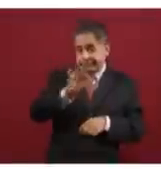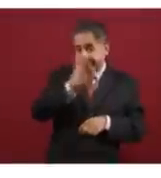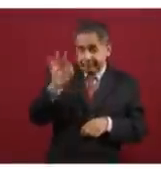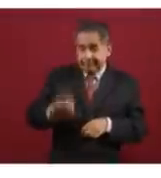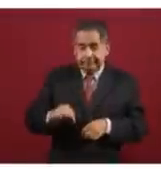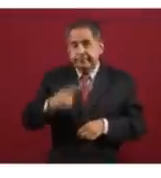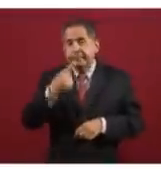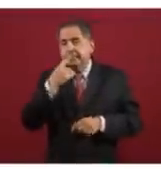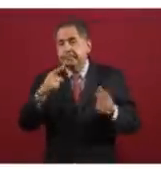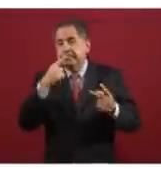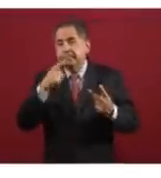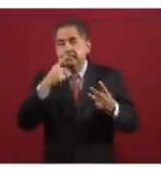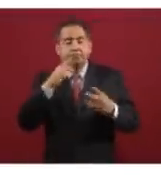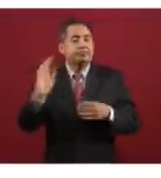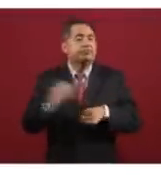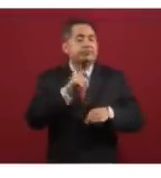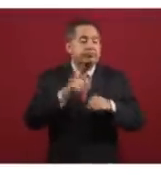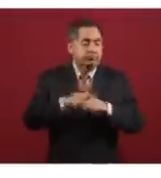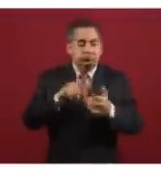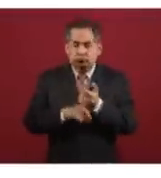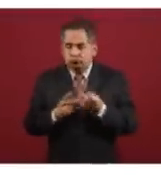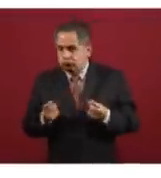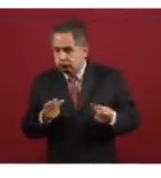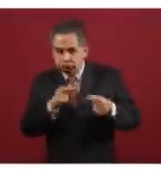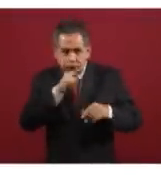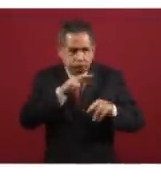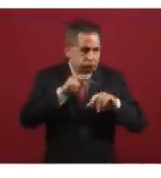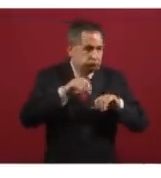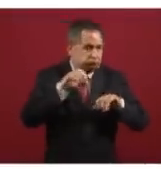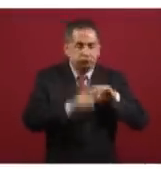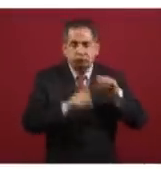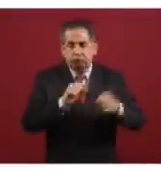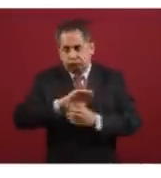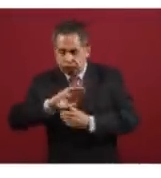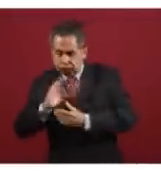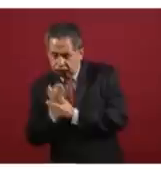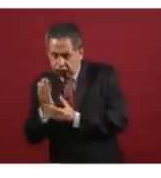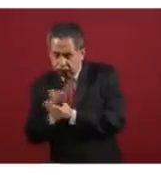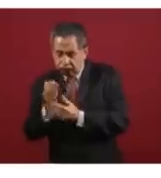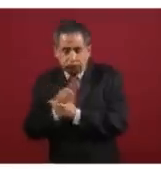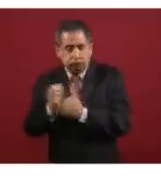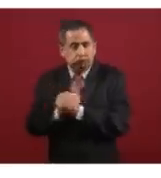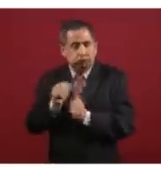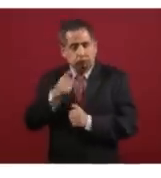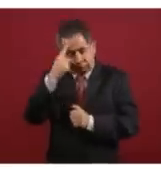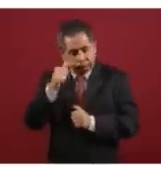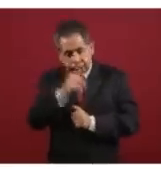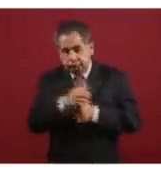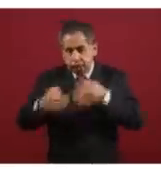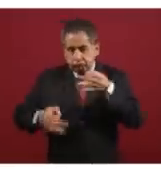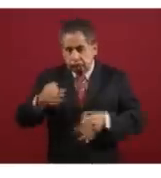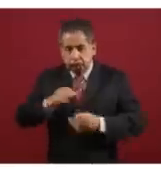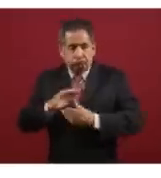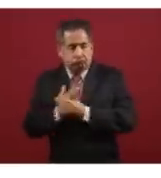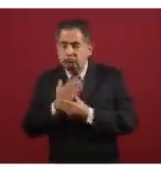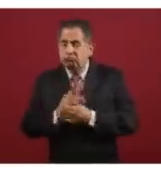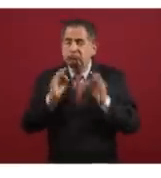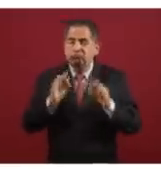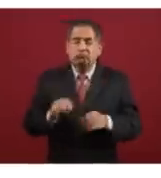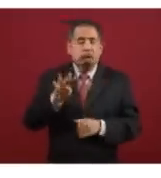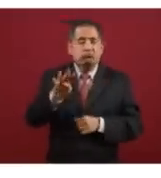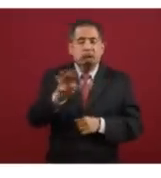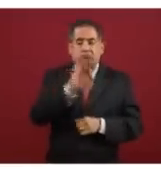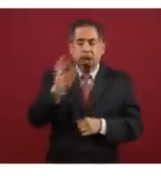los delitos federales la eficiencia de carpetas judicializadas, 19%. Aquí está